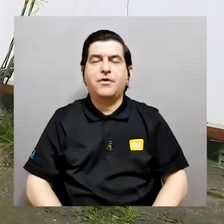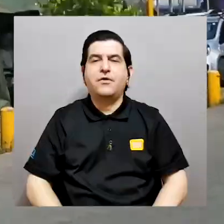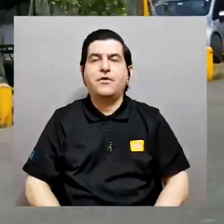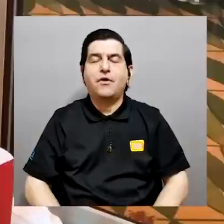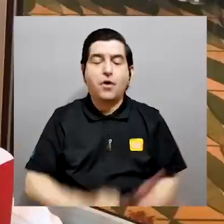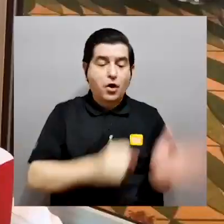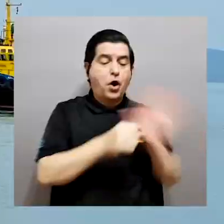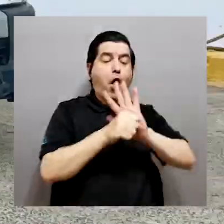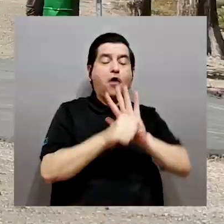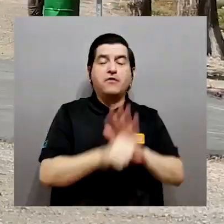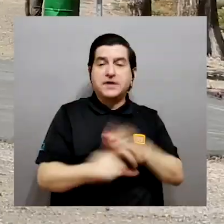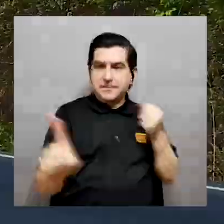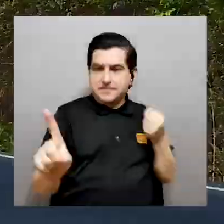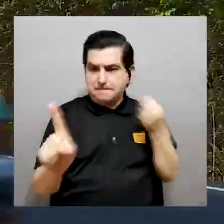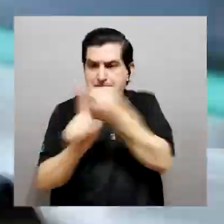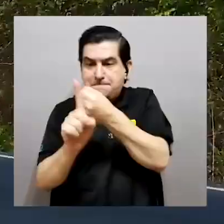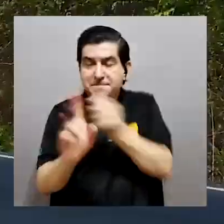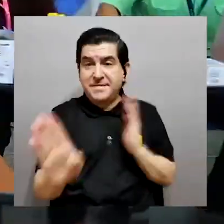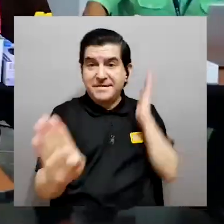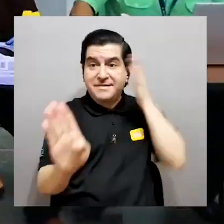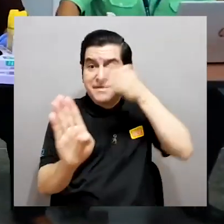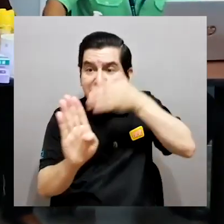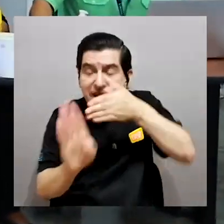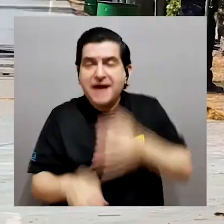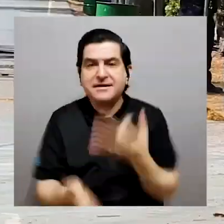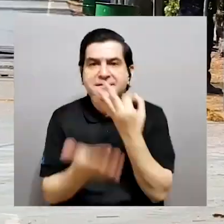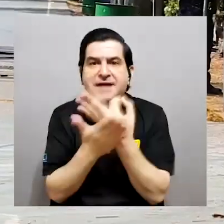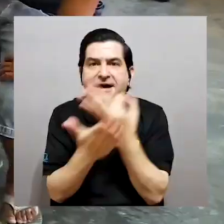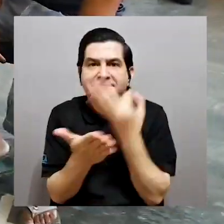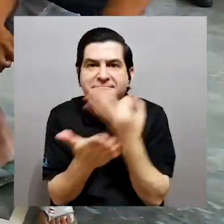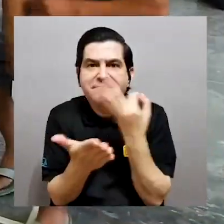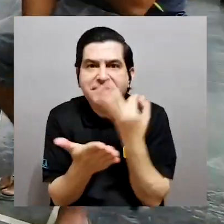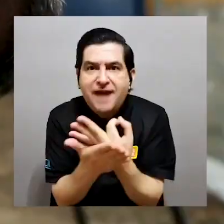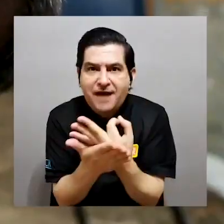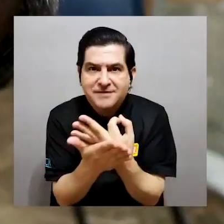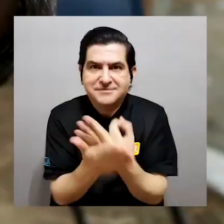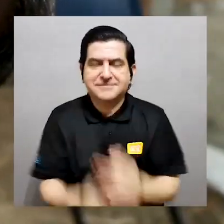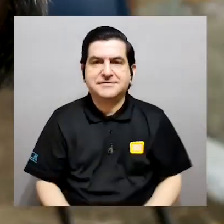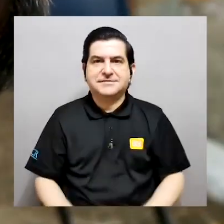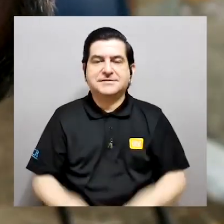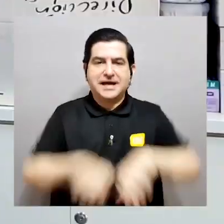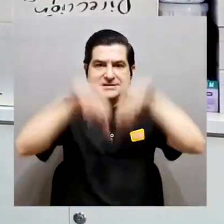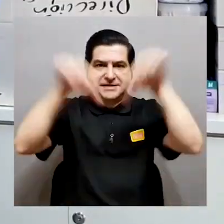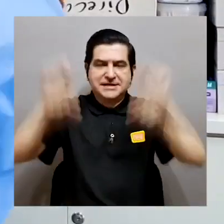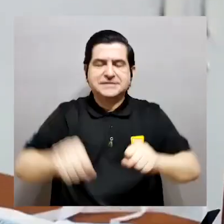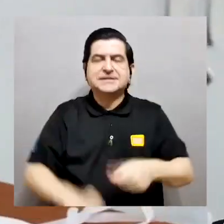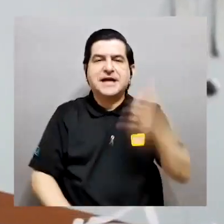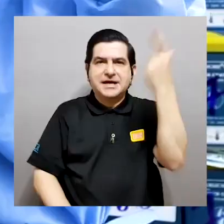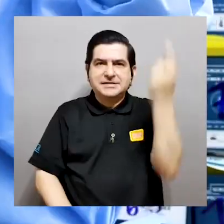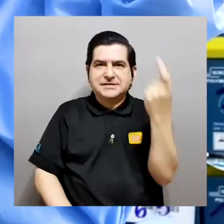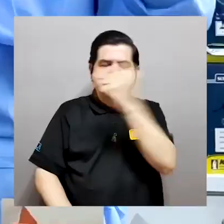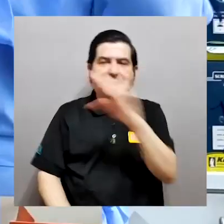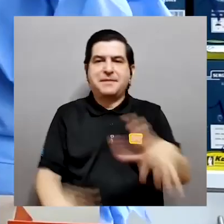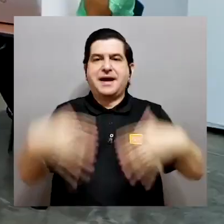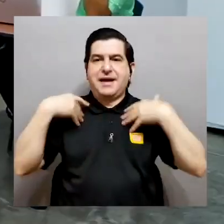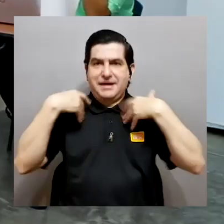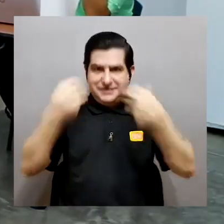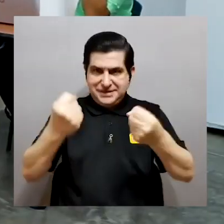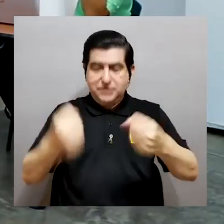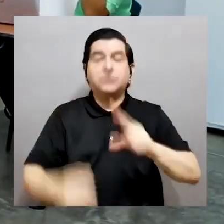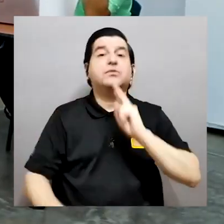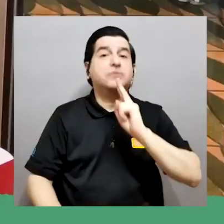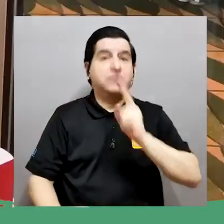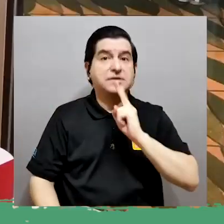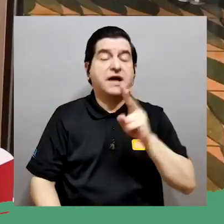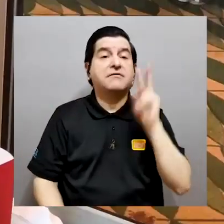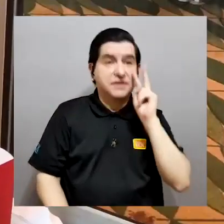ha impactado, ¿verdad?, directamente las finanzas del seguro de pensión y del seguro de salud, lo que sí